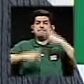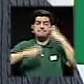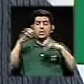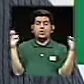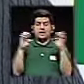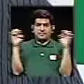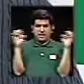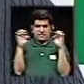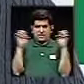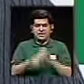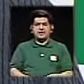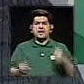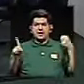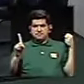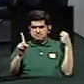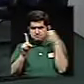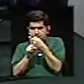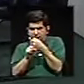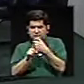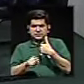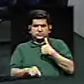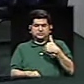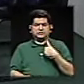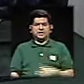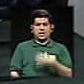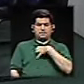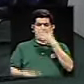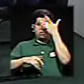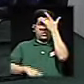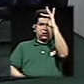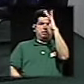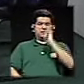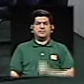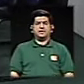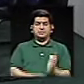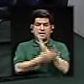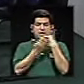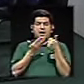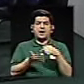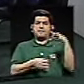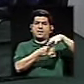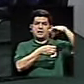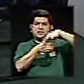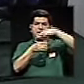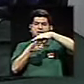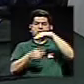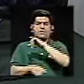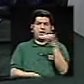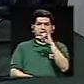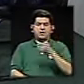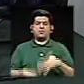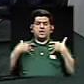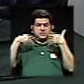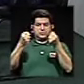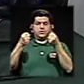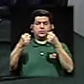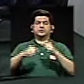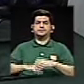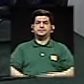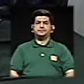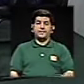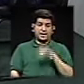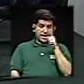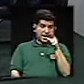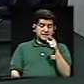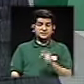energía el impacto de la de la propiedad intelectual en la parte agrícola y en la parte de la salud y